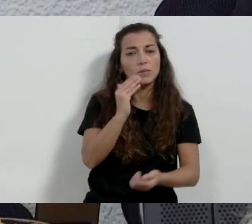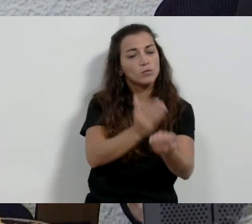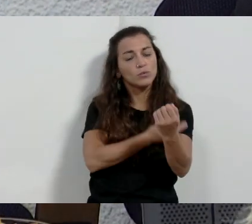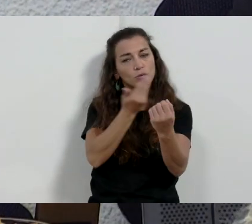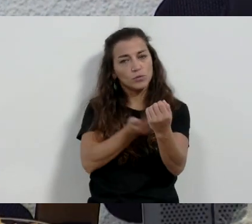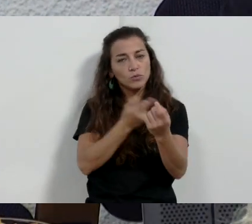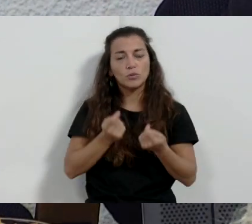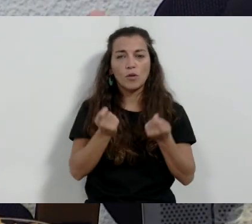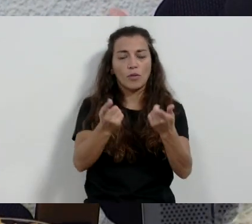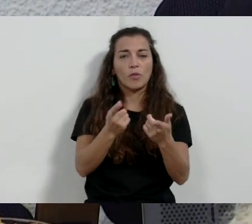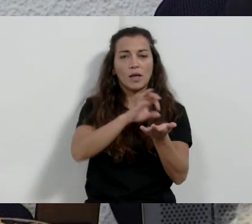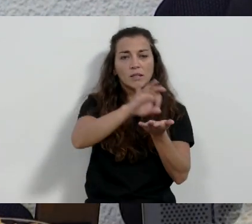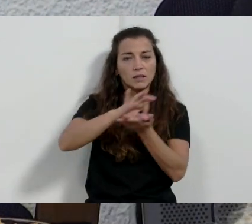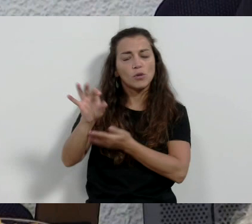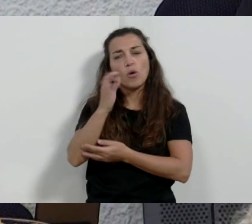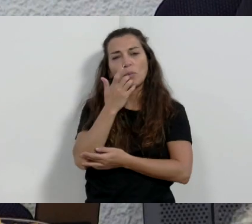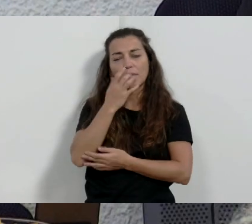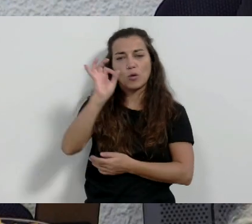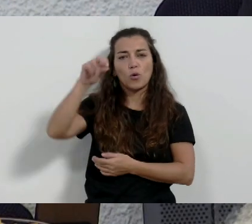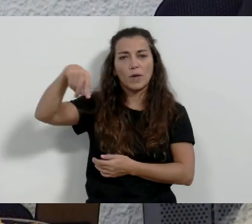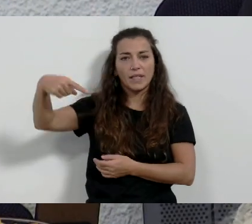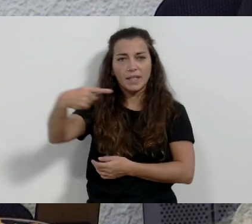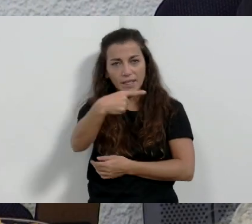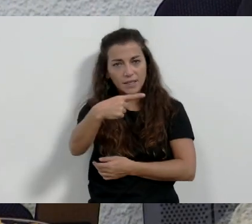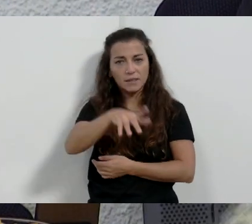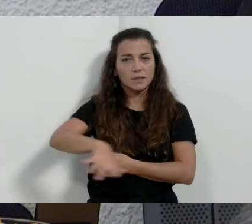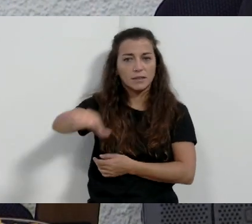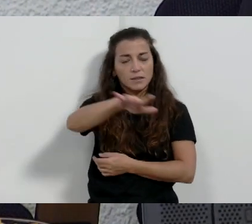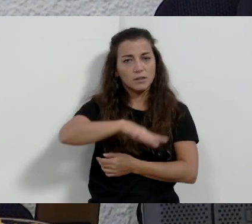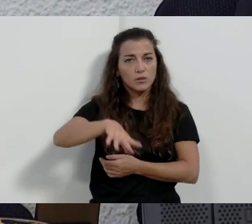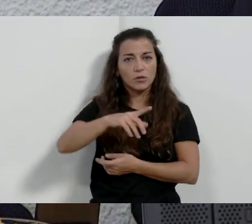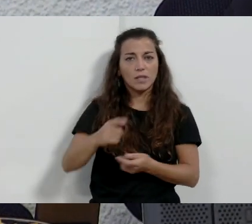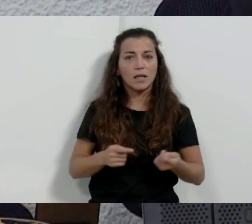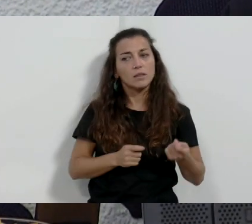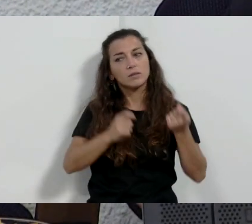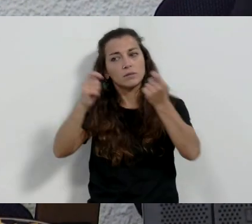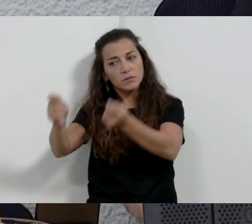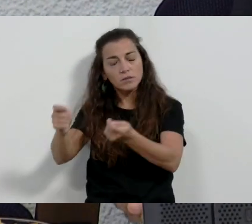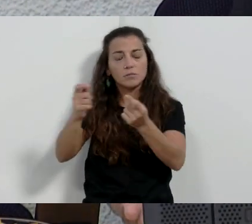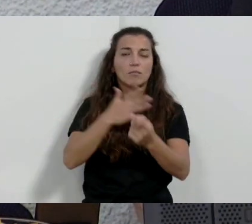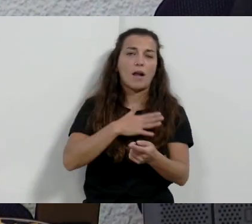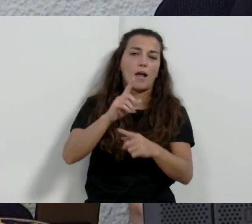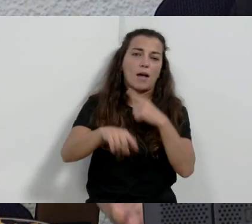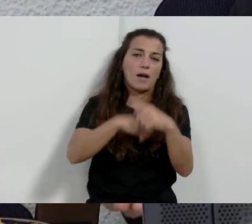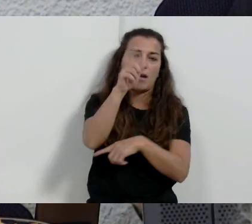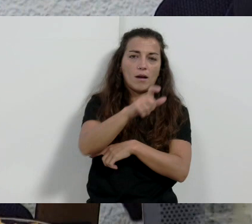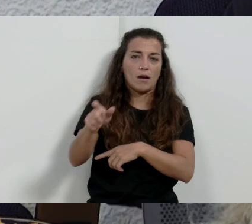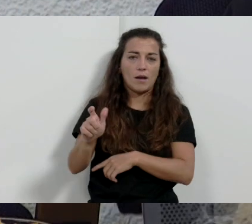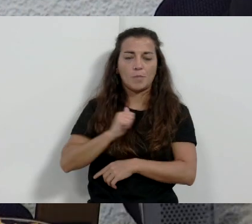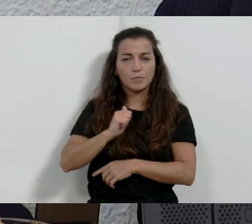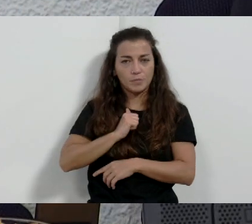de los servicios o de ONGs locales para que le den salida. Bueno, son regalos que se pueden